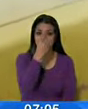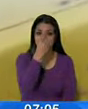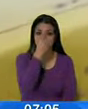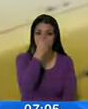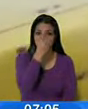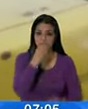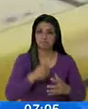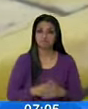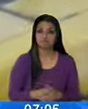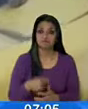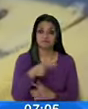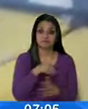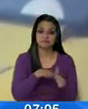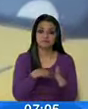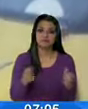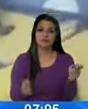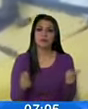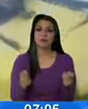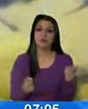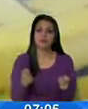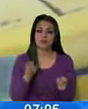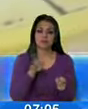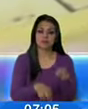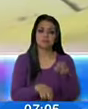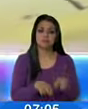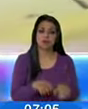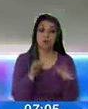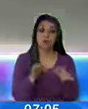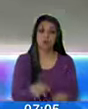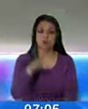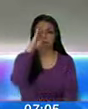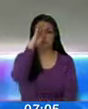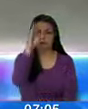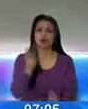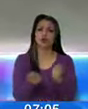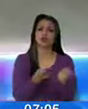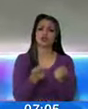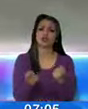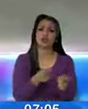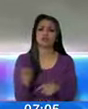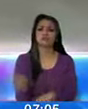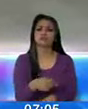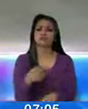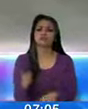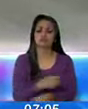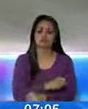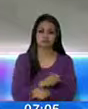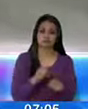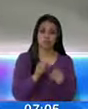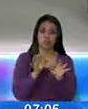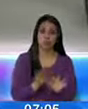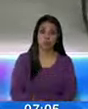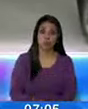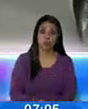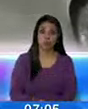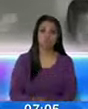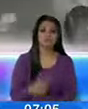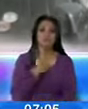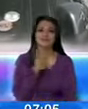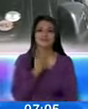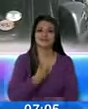Circulaban a bordo de esta camioneta, fueron sorprendidos por un control policial. La suerte los abandonó cuando se percataron del operativo. Fue muy